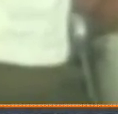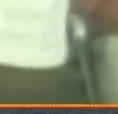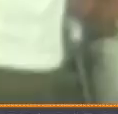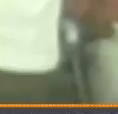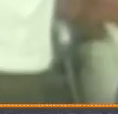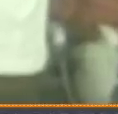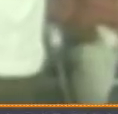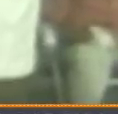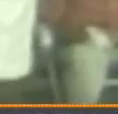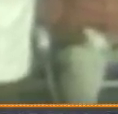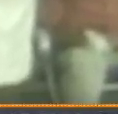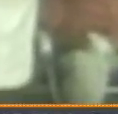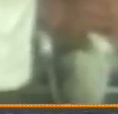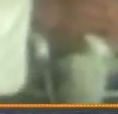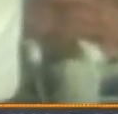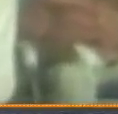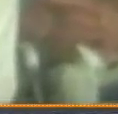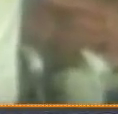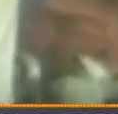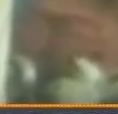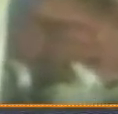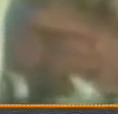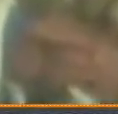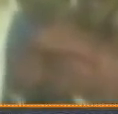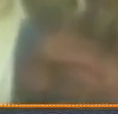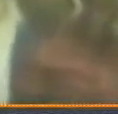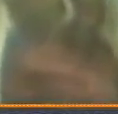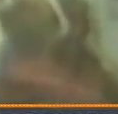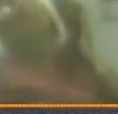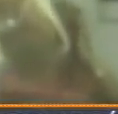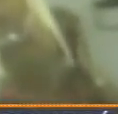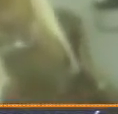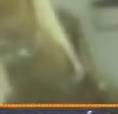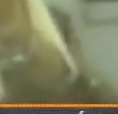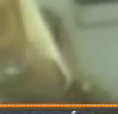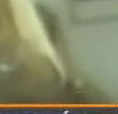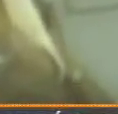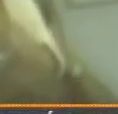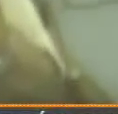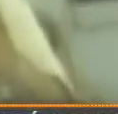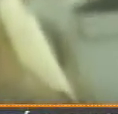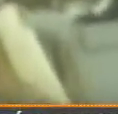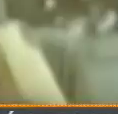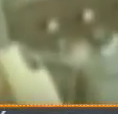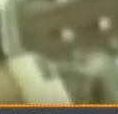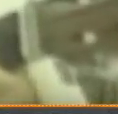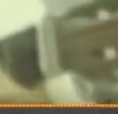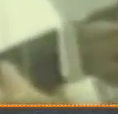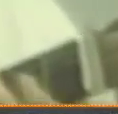Pregunto yo en mi canción al que grita y patalea,